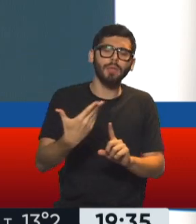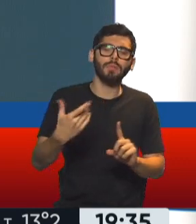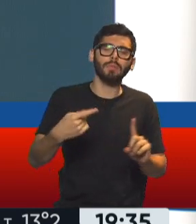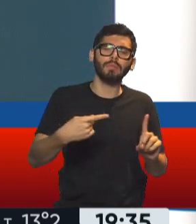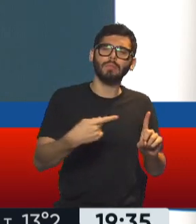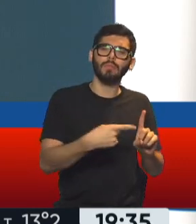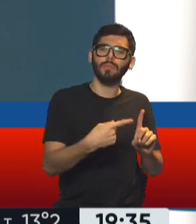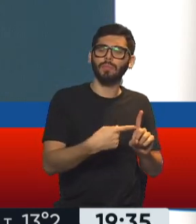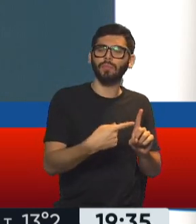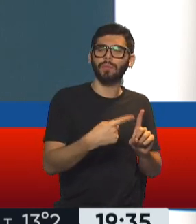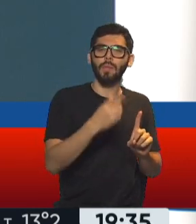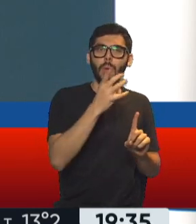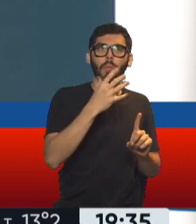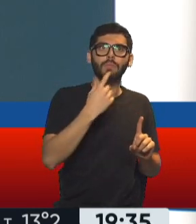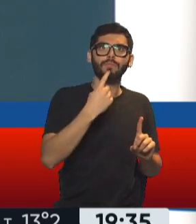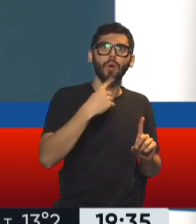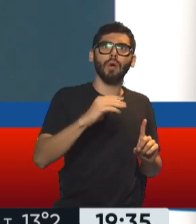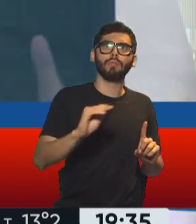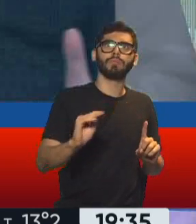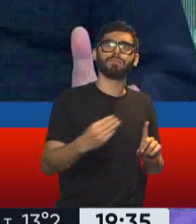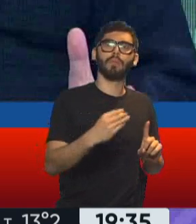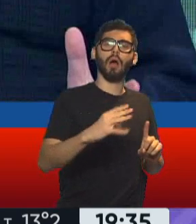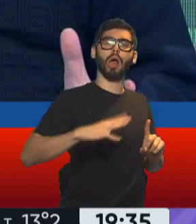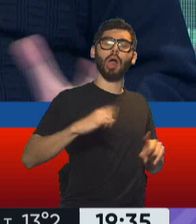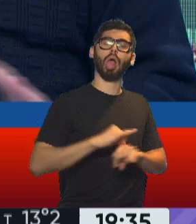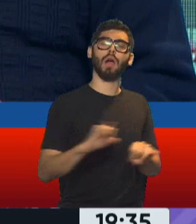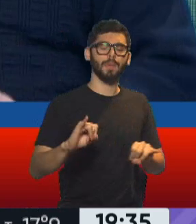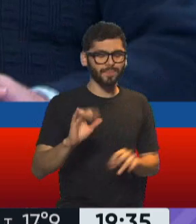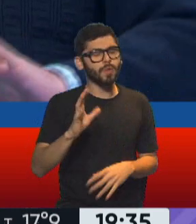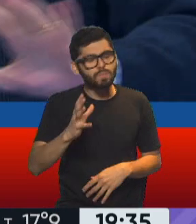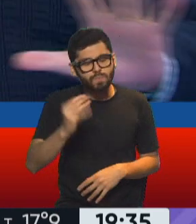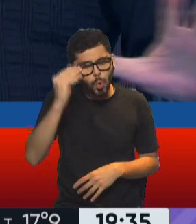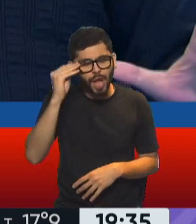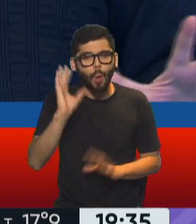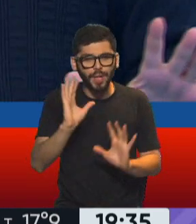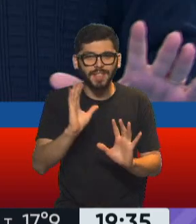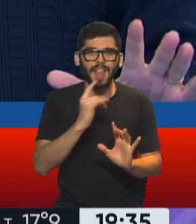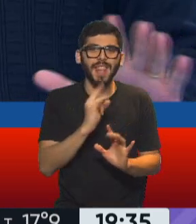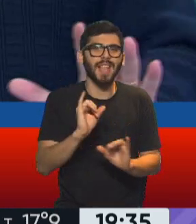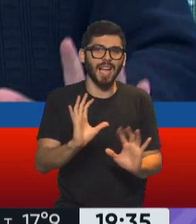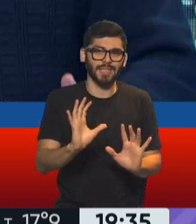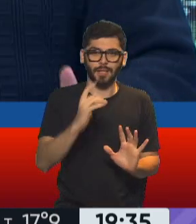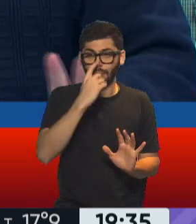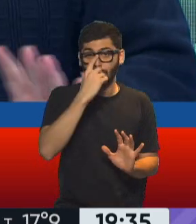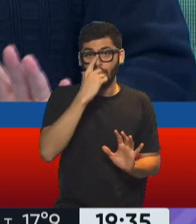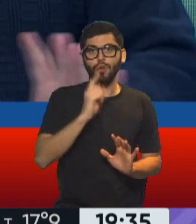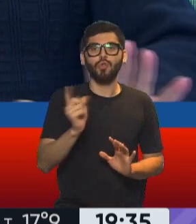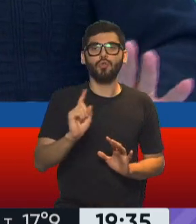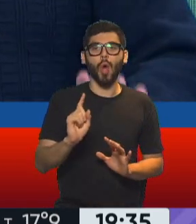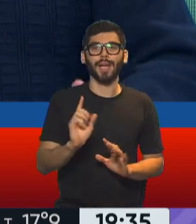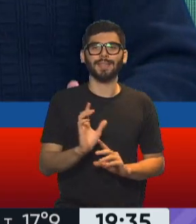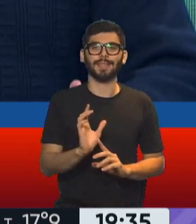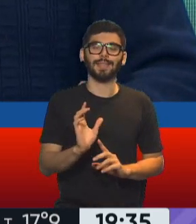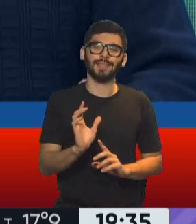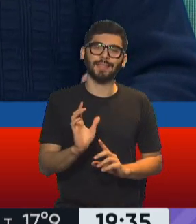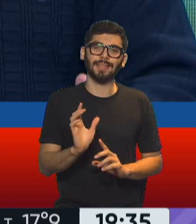una posible derrota? Muchas veces lo han hecho. Nadie está a salvo. Nadie puede decir que no esgrimió el